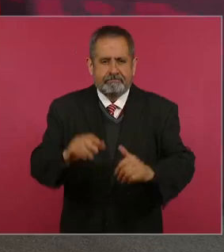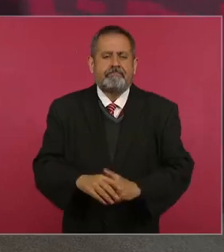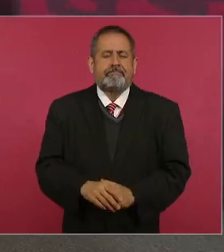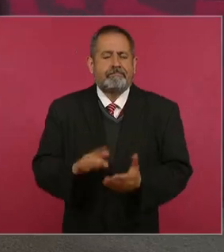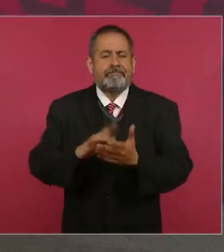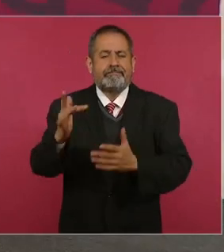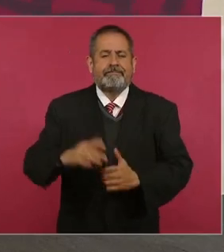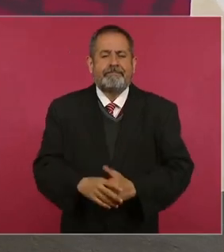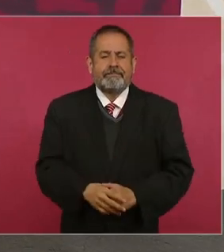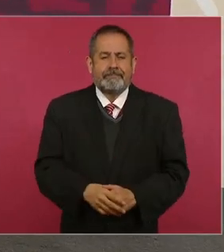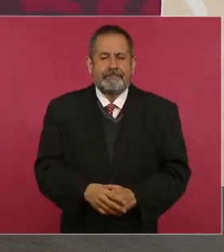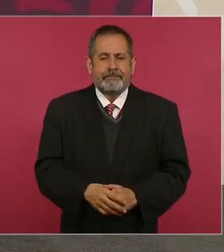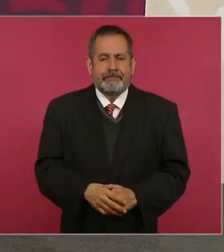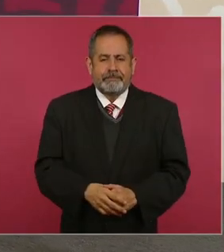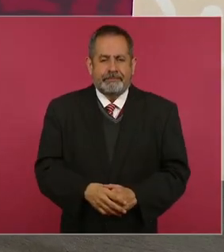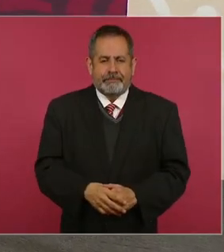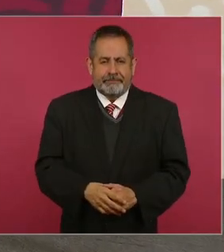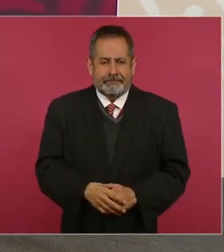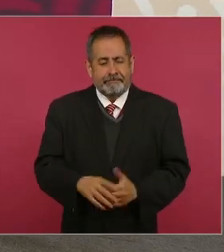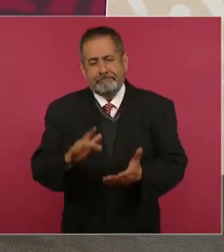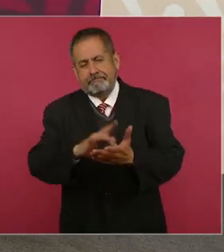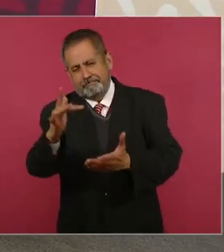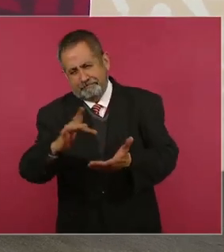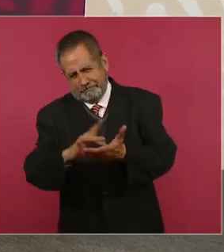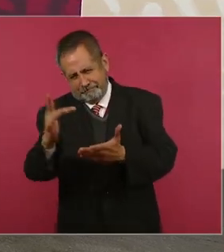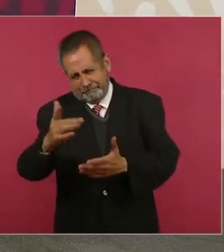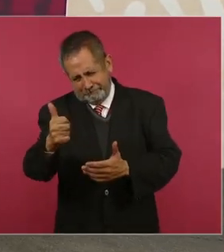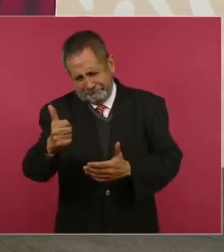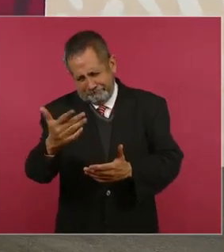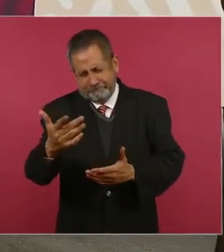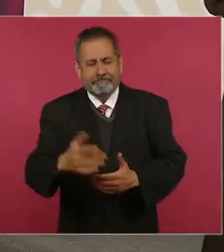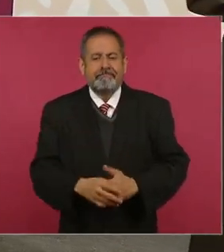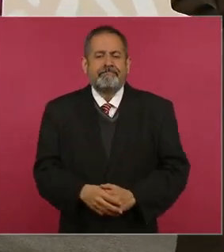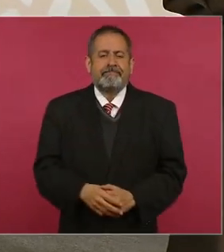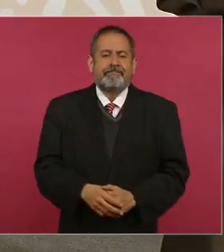muchas gracias. Gracias, gracias.